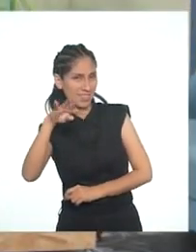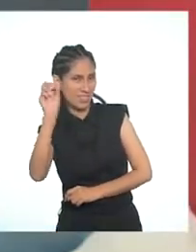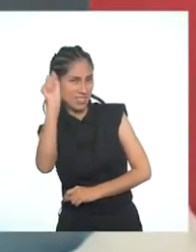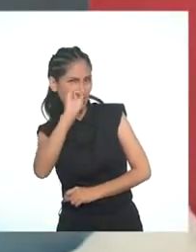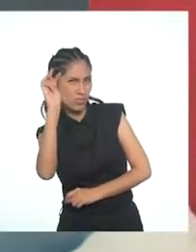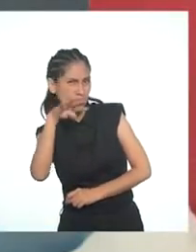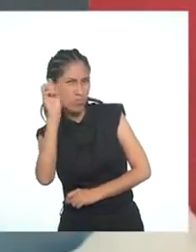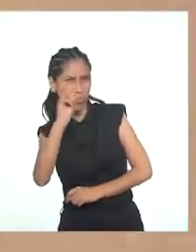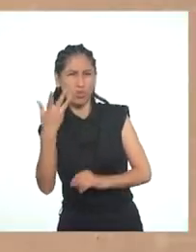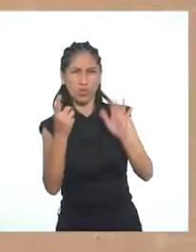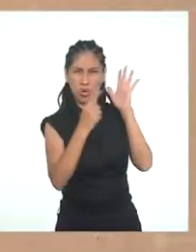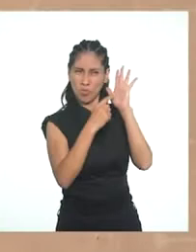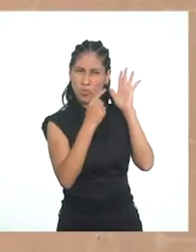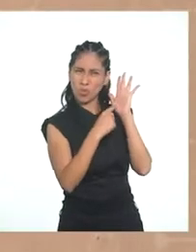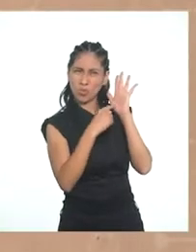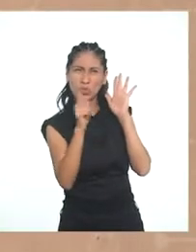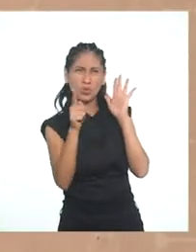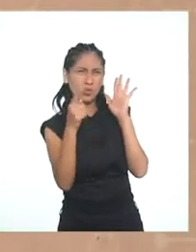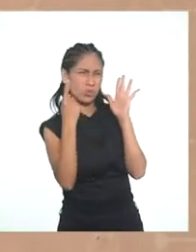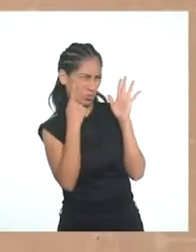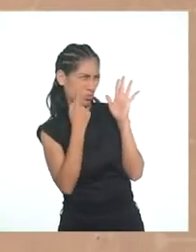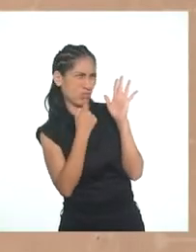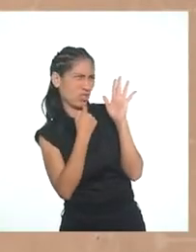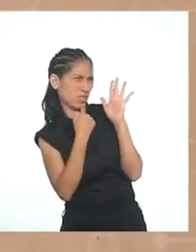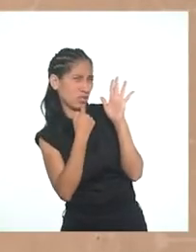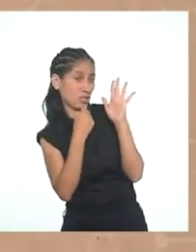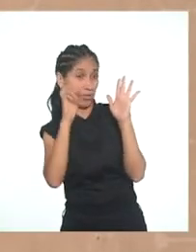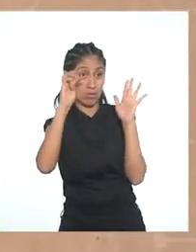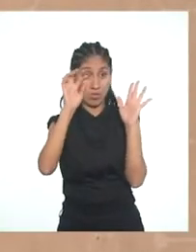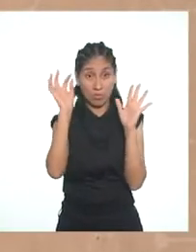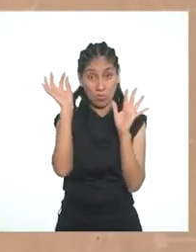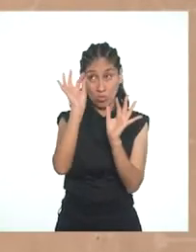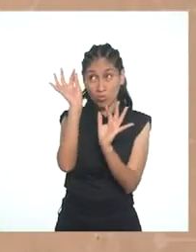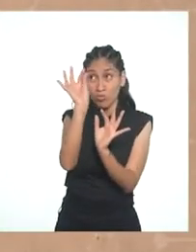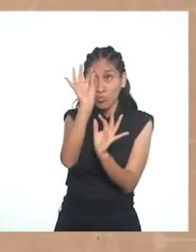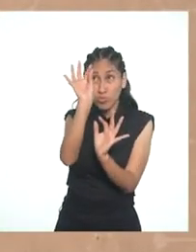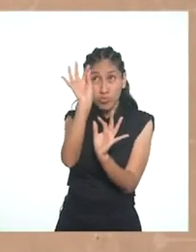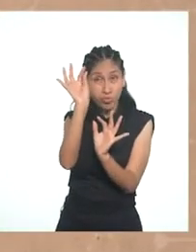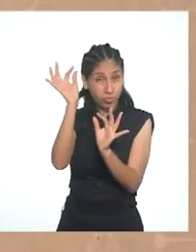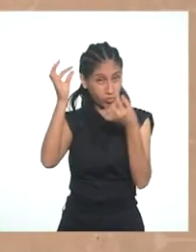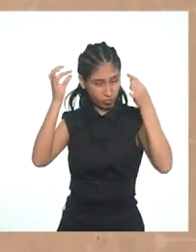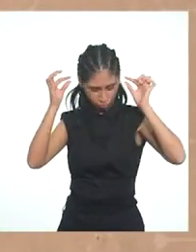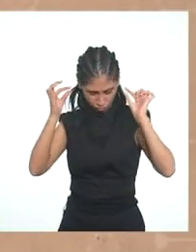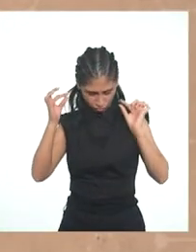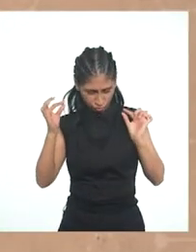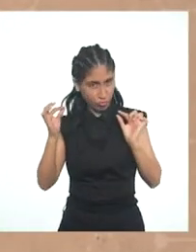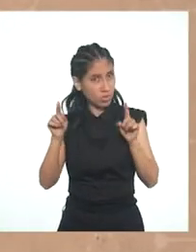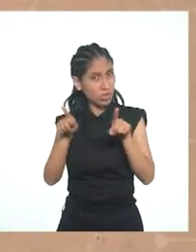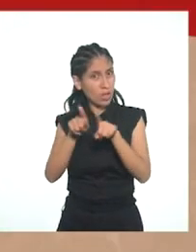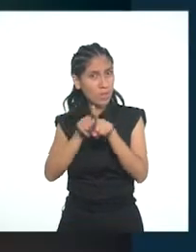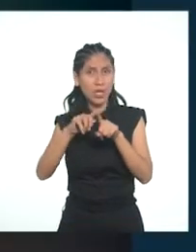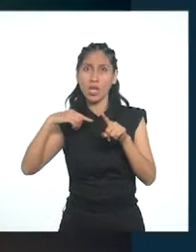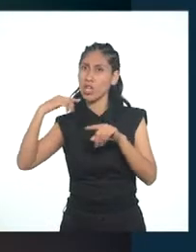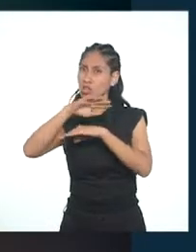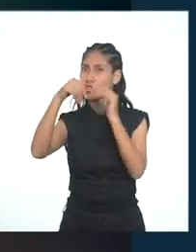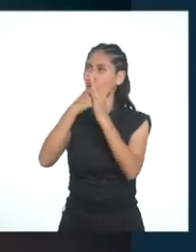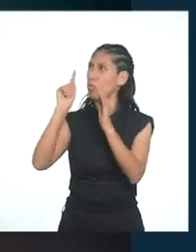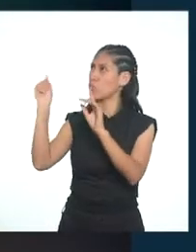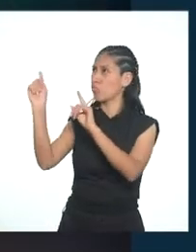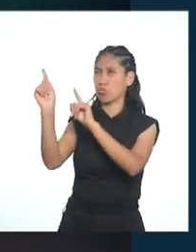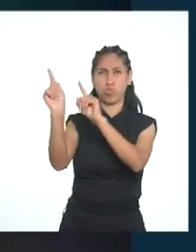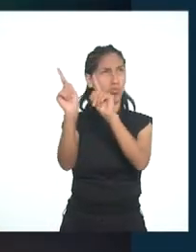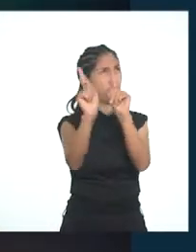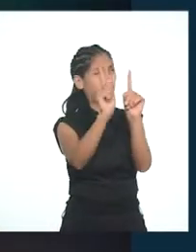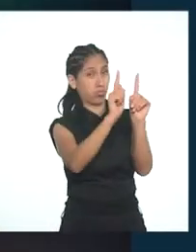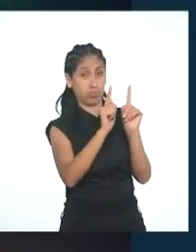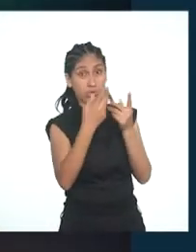ellos. ¿Qué sensación te produce escuchar que los microorganismos están en todas partes y nos rodean? Si lo veo desde un punto